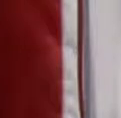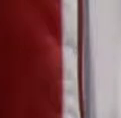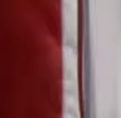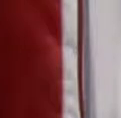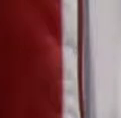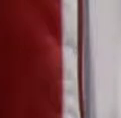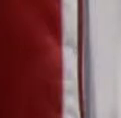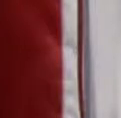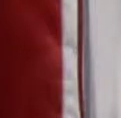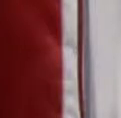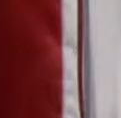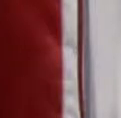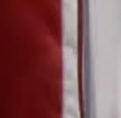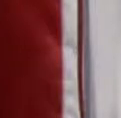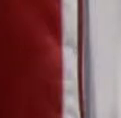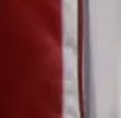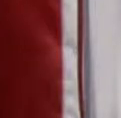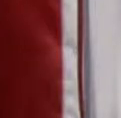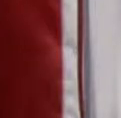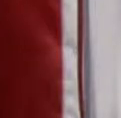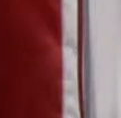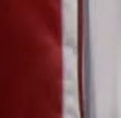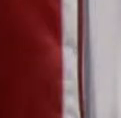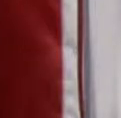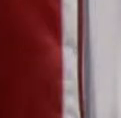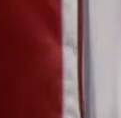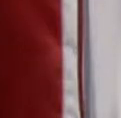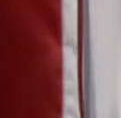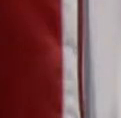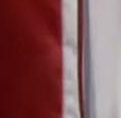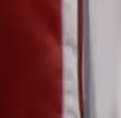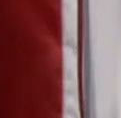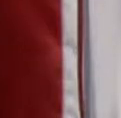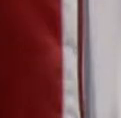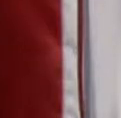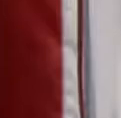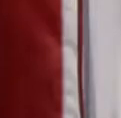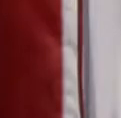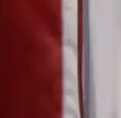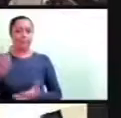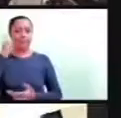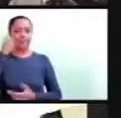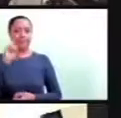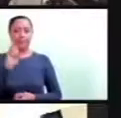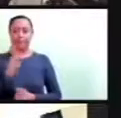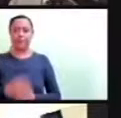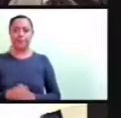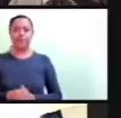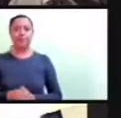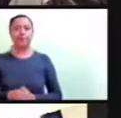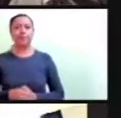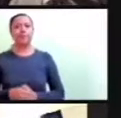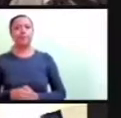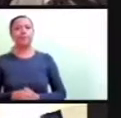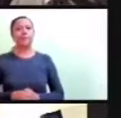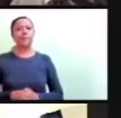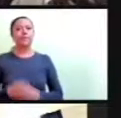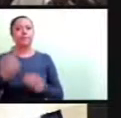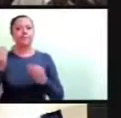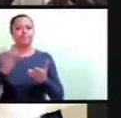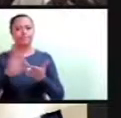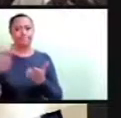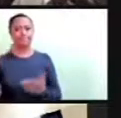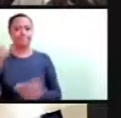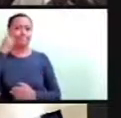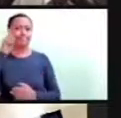el diputado del Grupo Parlamentario del Partido del Trabajo. Adelante, diputada. Muchas gracias, diputada